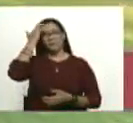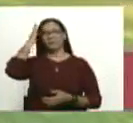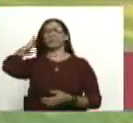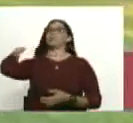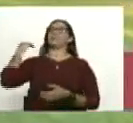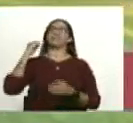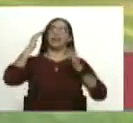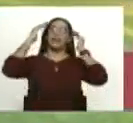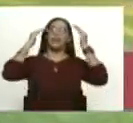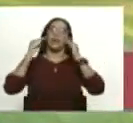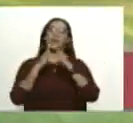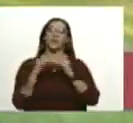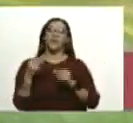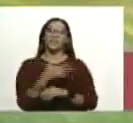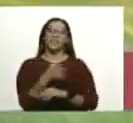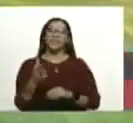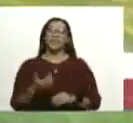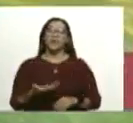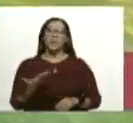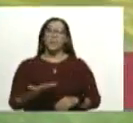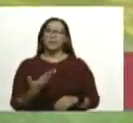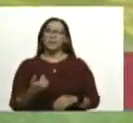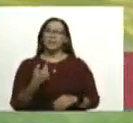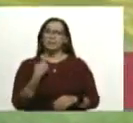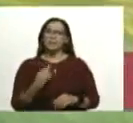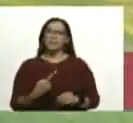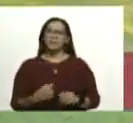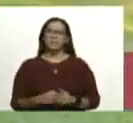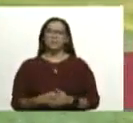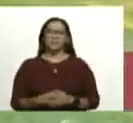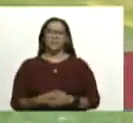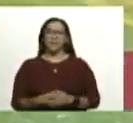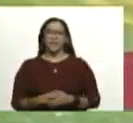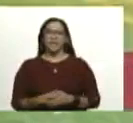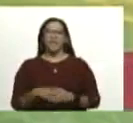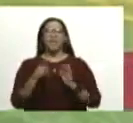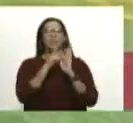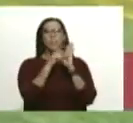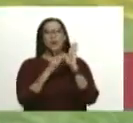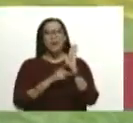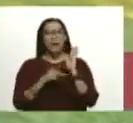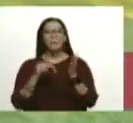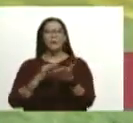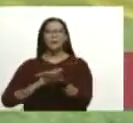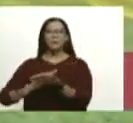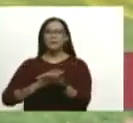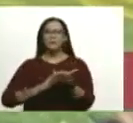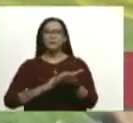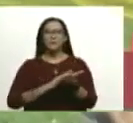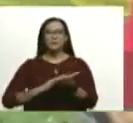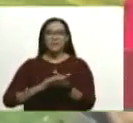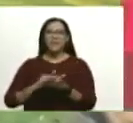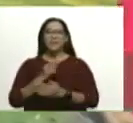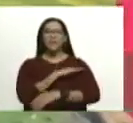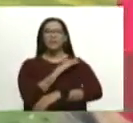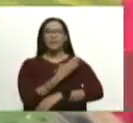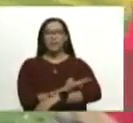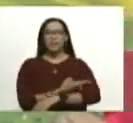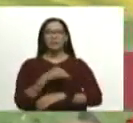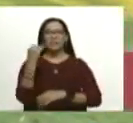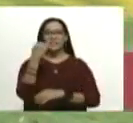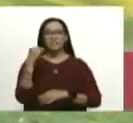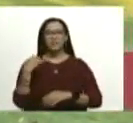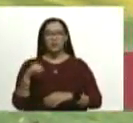en 360. Es importante destacar el programa de conservación y de fortalecimiento de